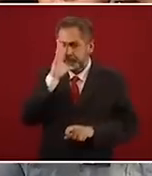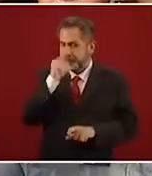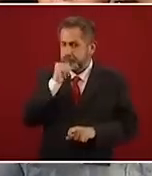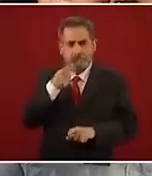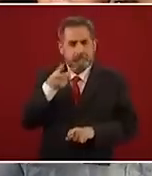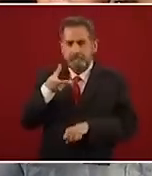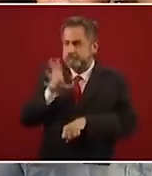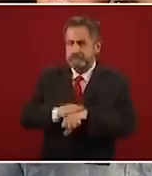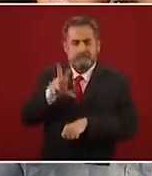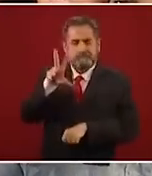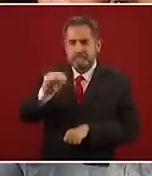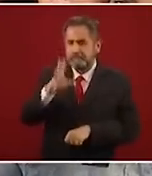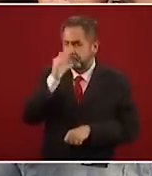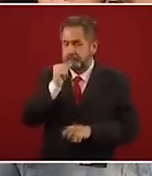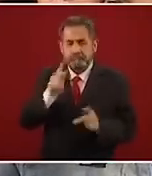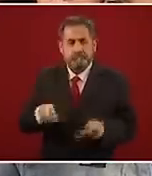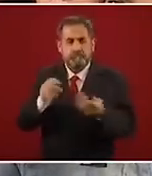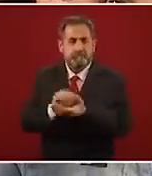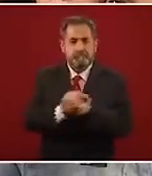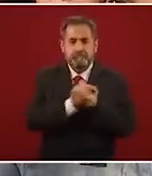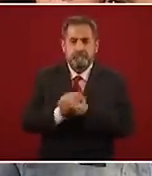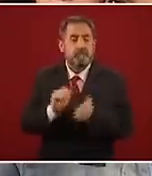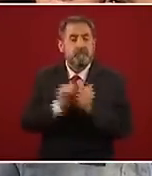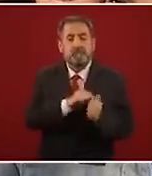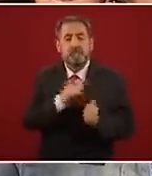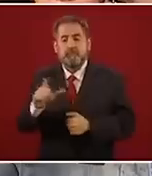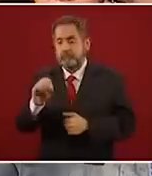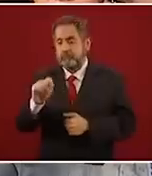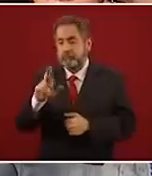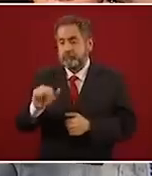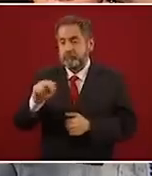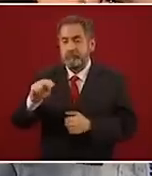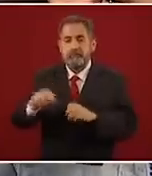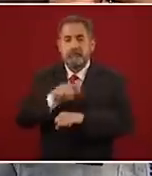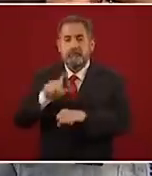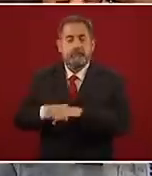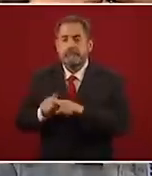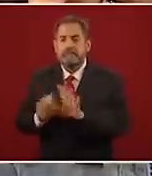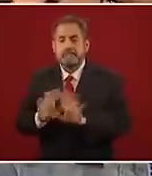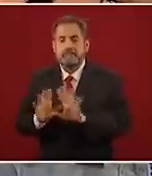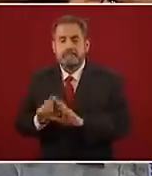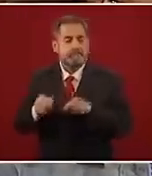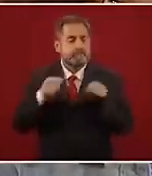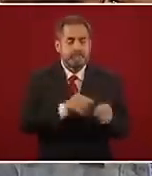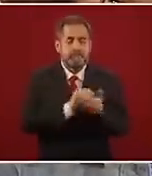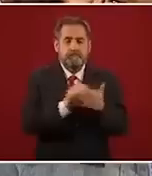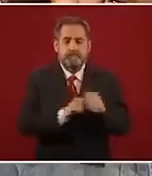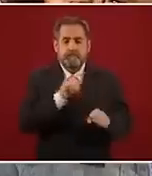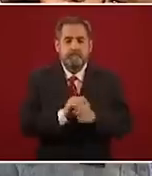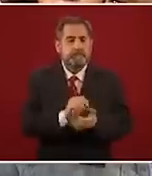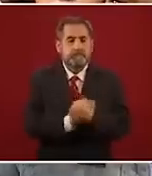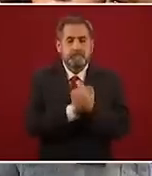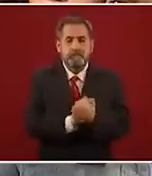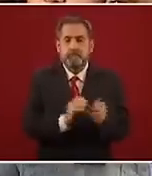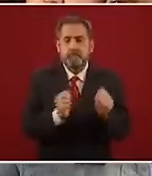que se haga esta rifa a través de la Lotería Nacional, porque la Lotería Nacional nada más está para rifar premios